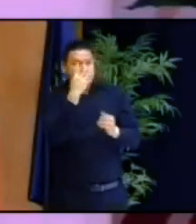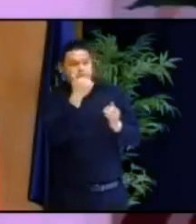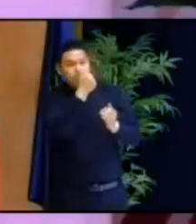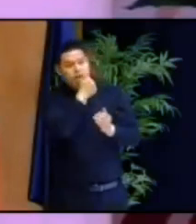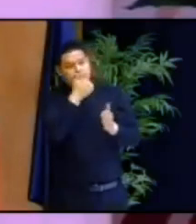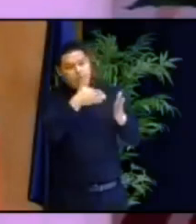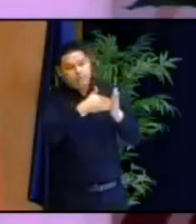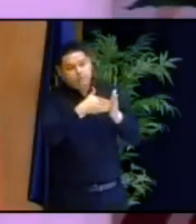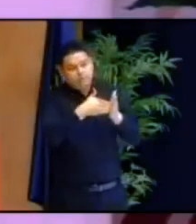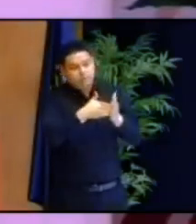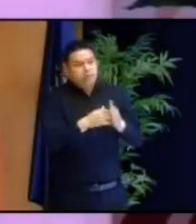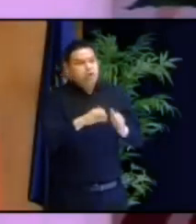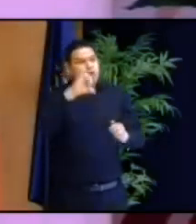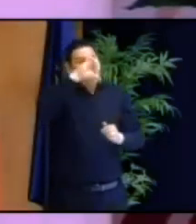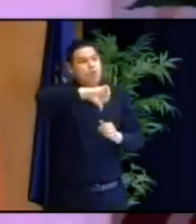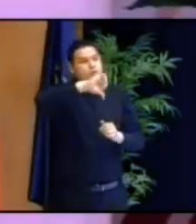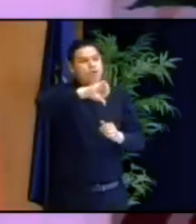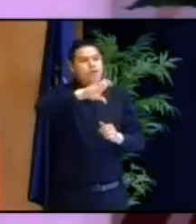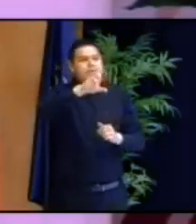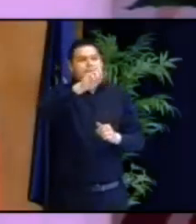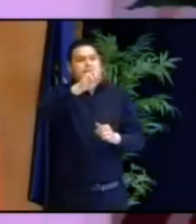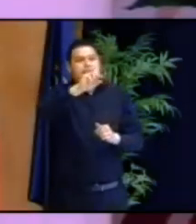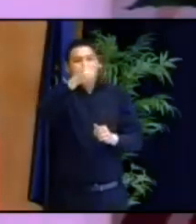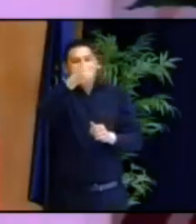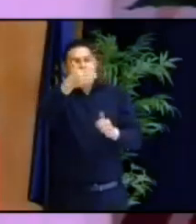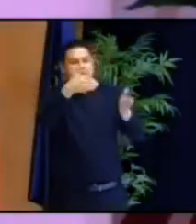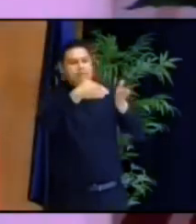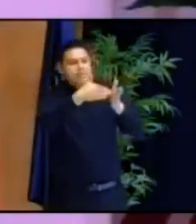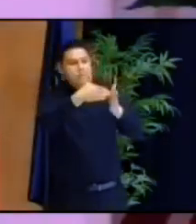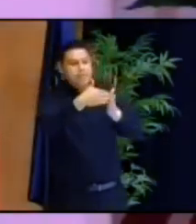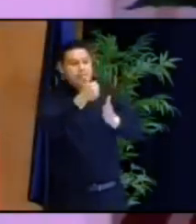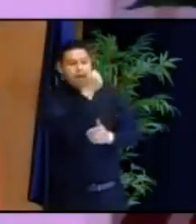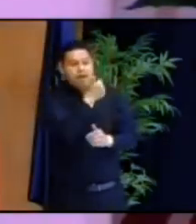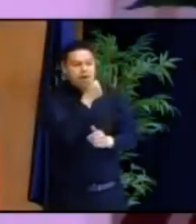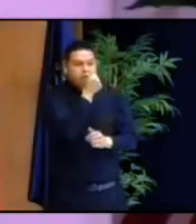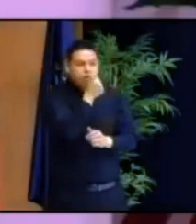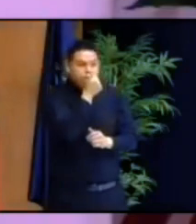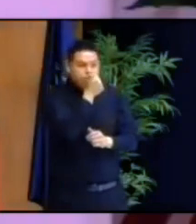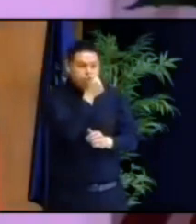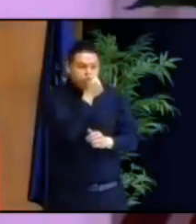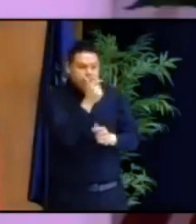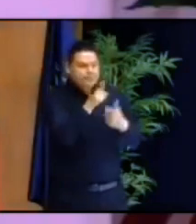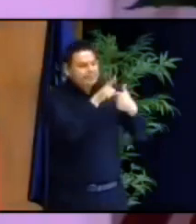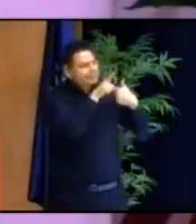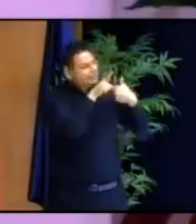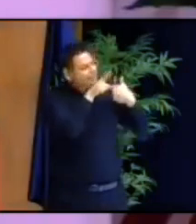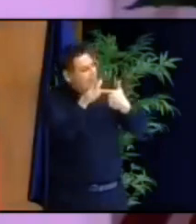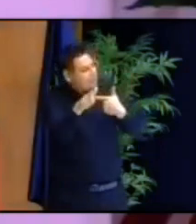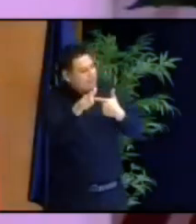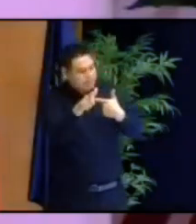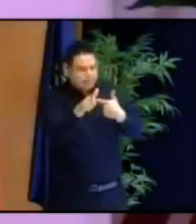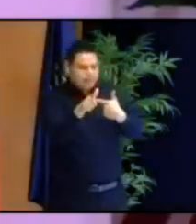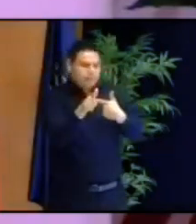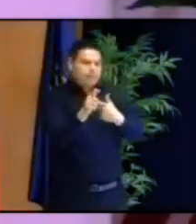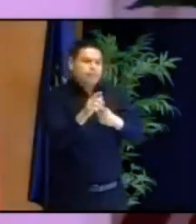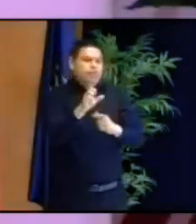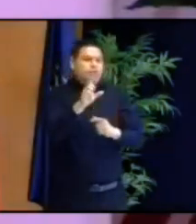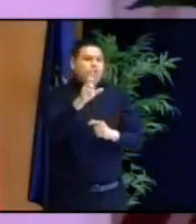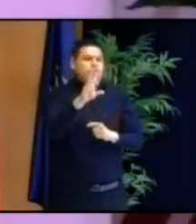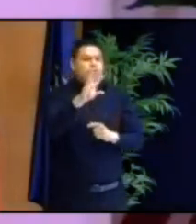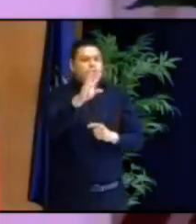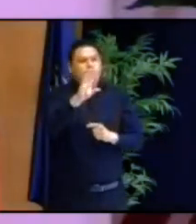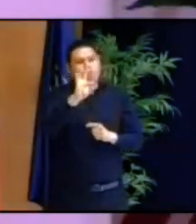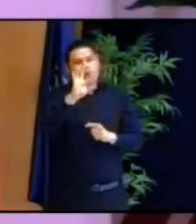ciudad. Hoy hay 37,000 a pesar de la pandemia y vamos a cerrar el gobierno con